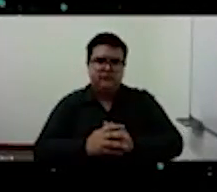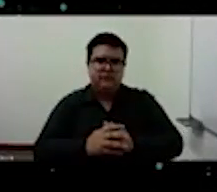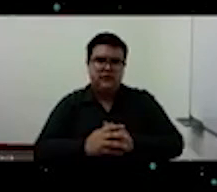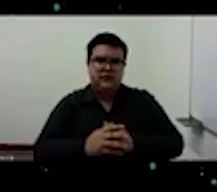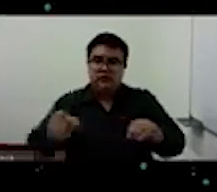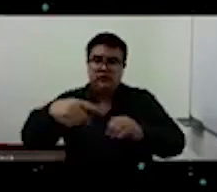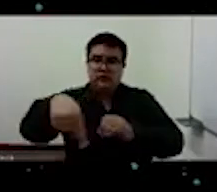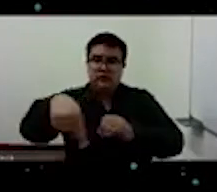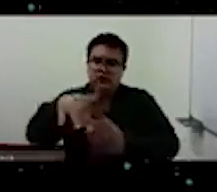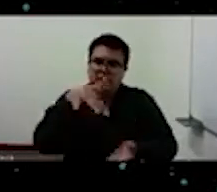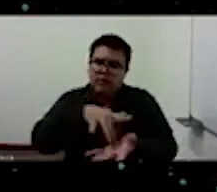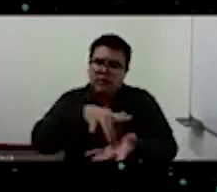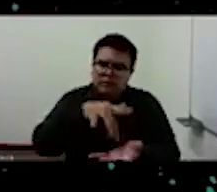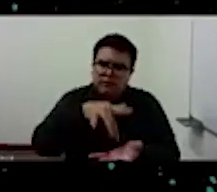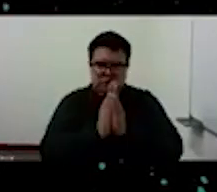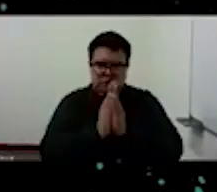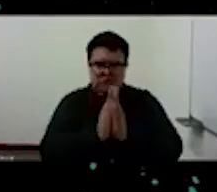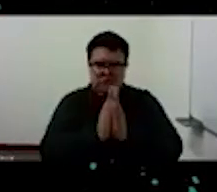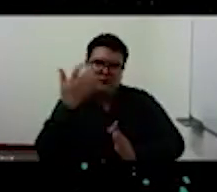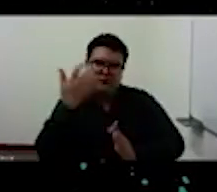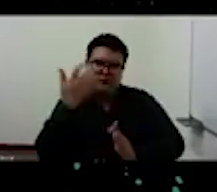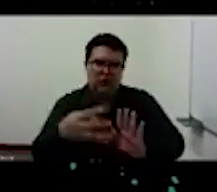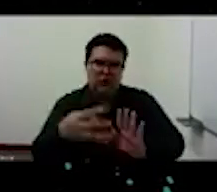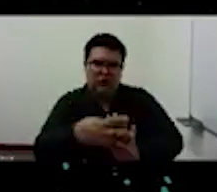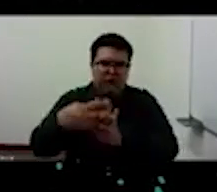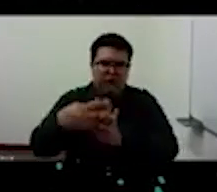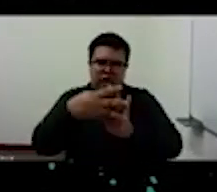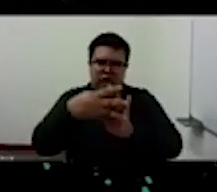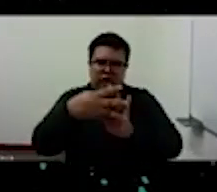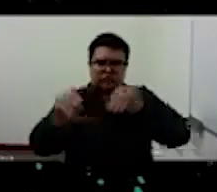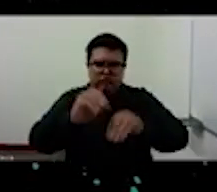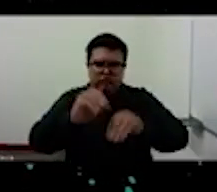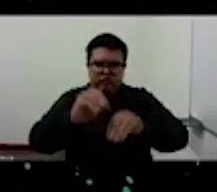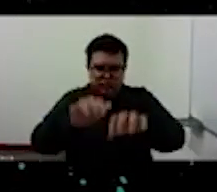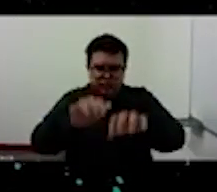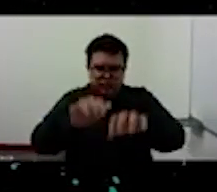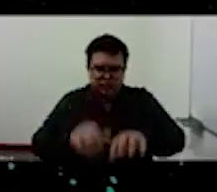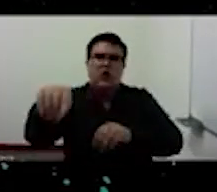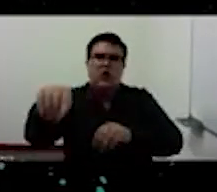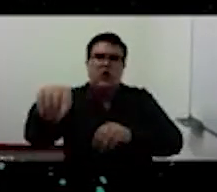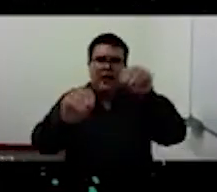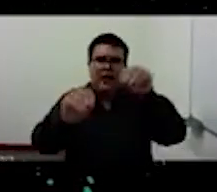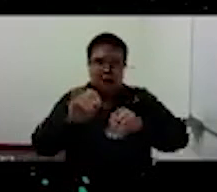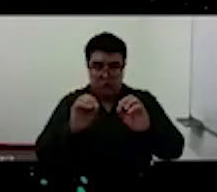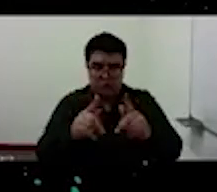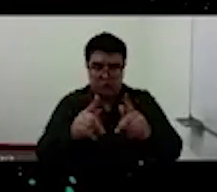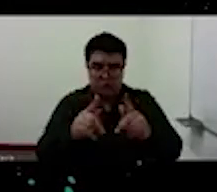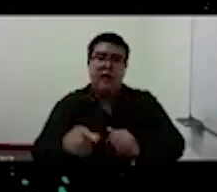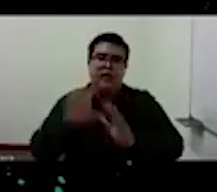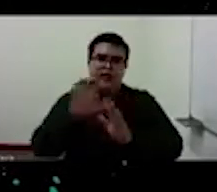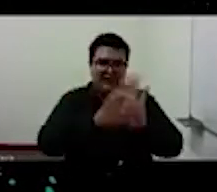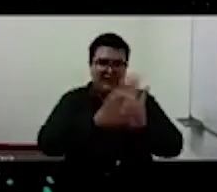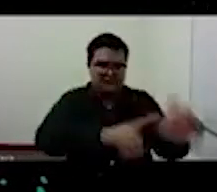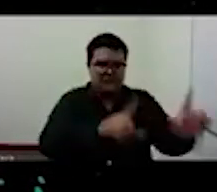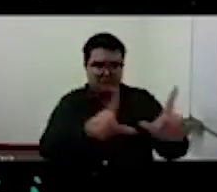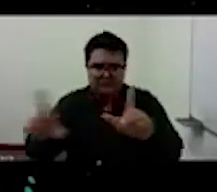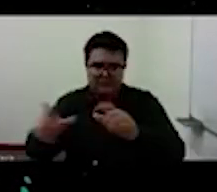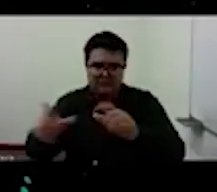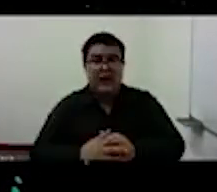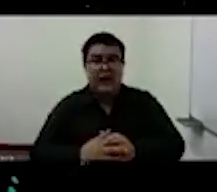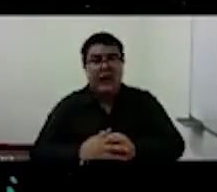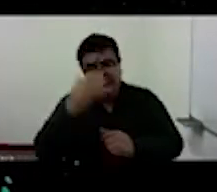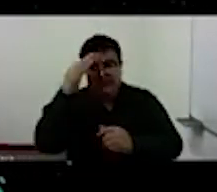de asistencia de cada ponencia, hemos creado un formulario que todos deberán llenar. Les recordamos que es obligatorio